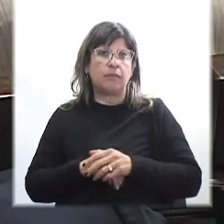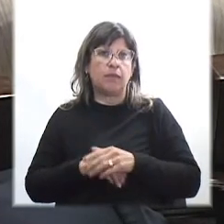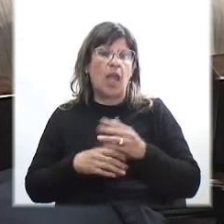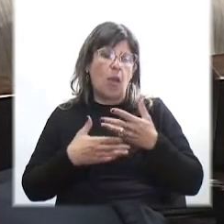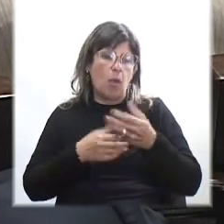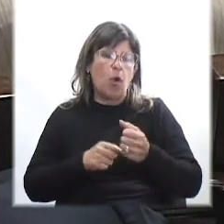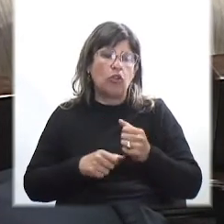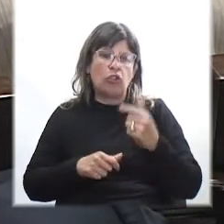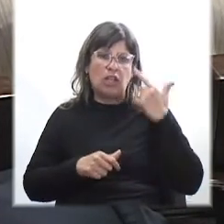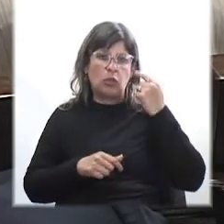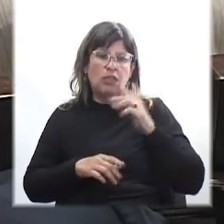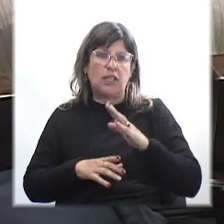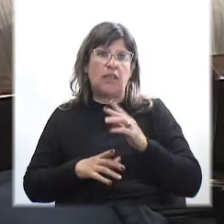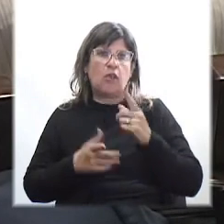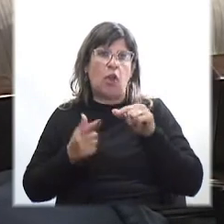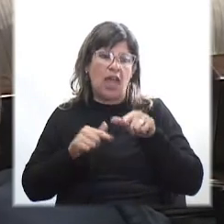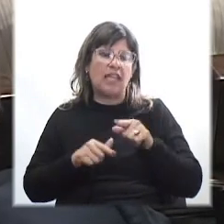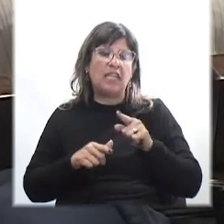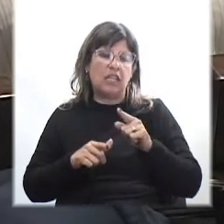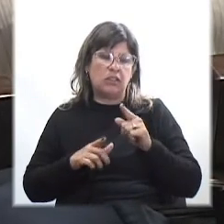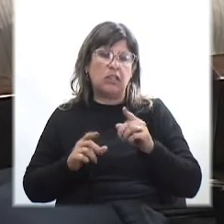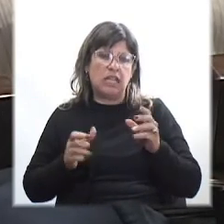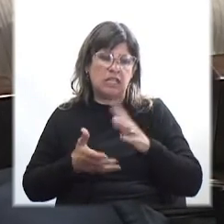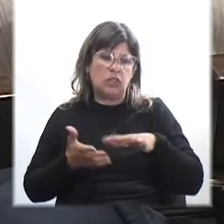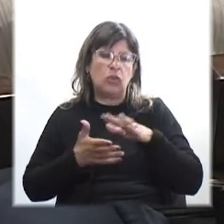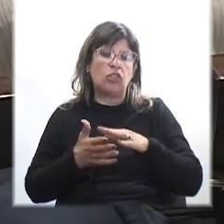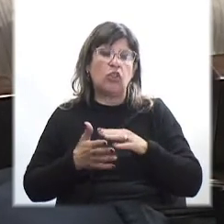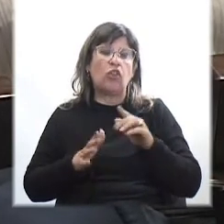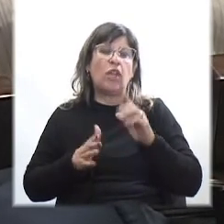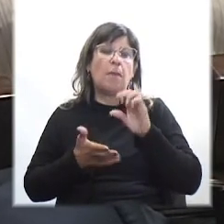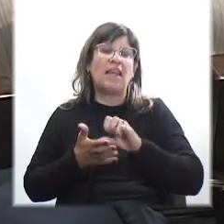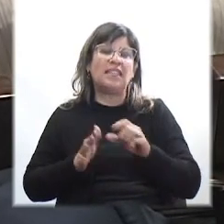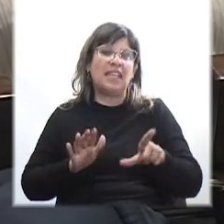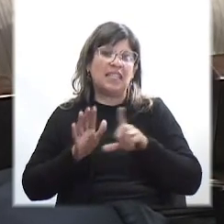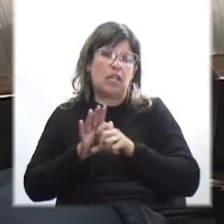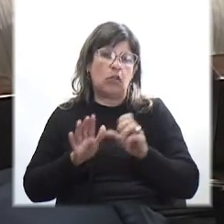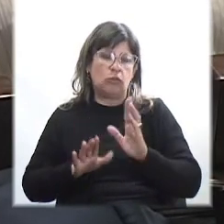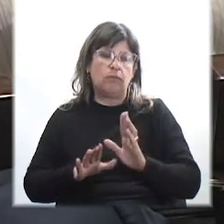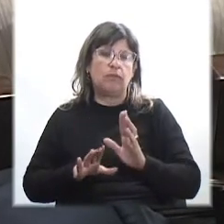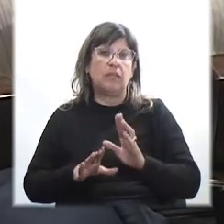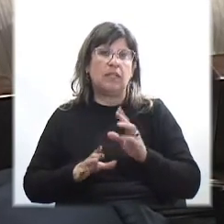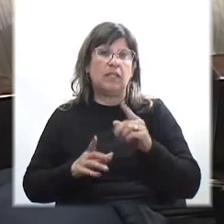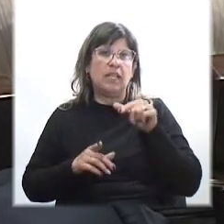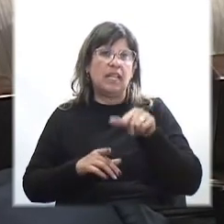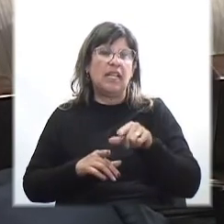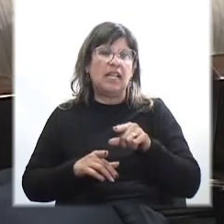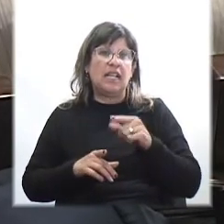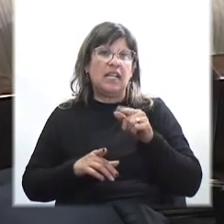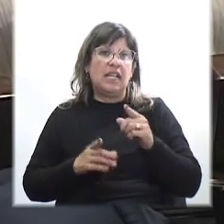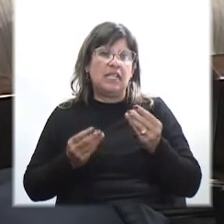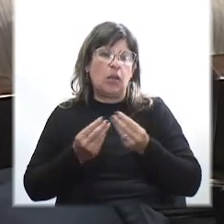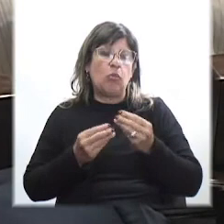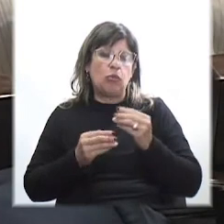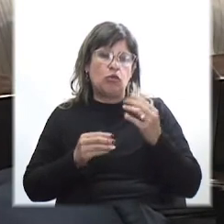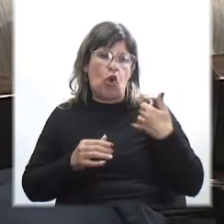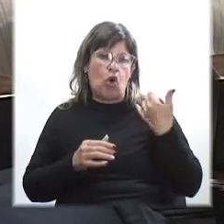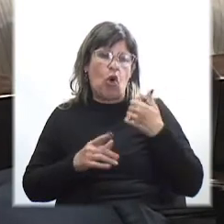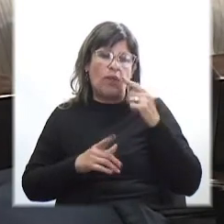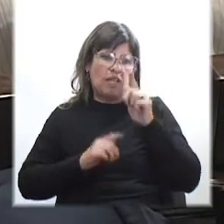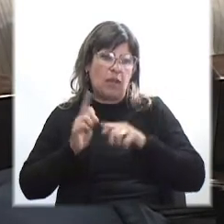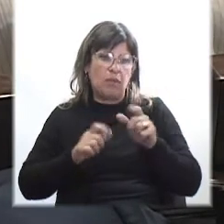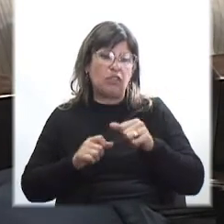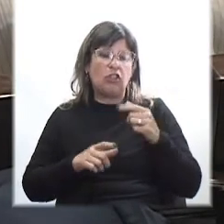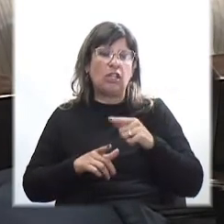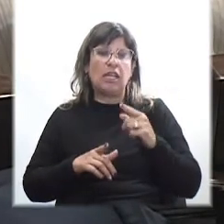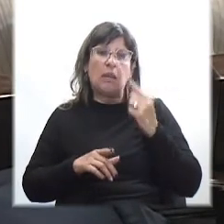el suicidio, y esto es lo que ha pasado donde se ha legalizado. Es el mensaje que transmite la eutanasia especialmente a muchos jóvenes y personas que